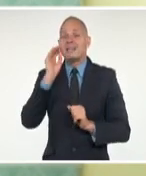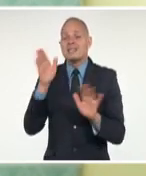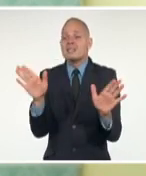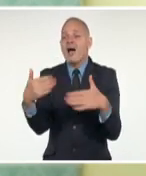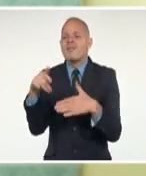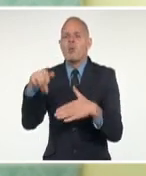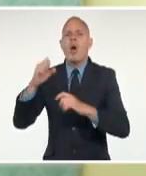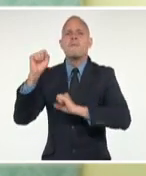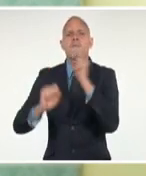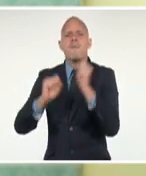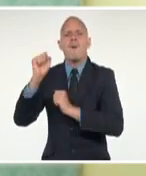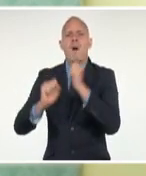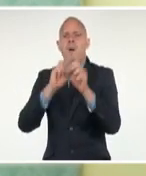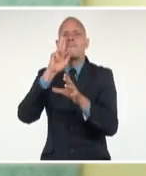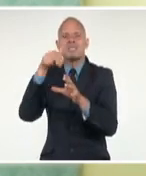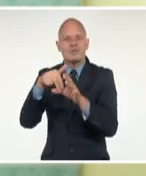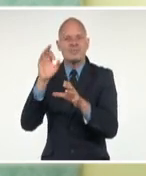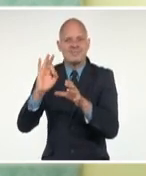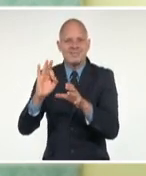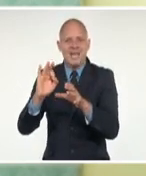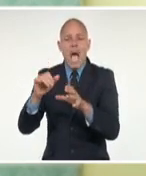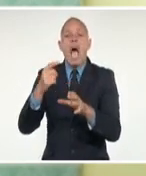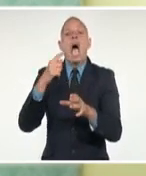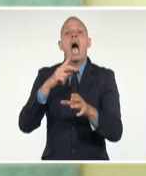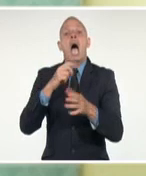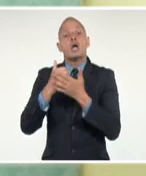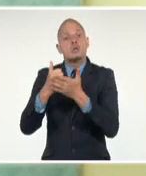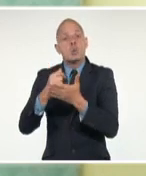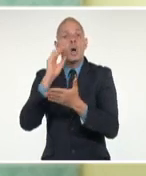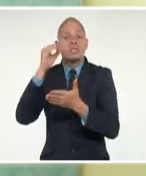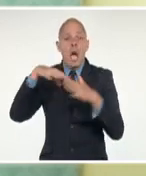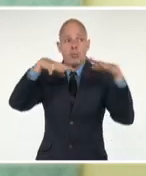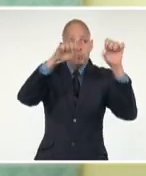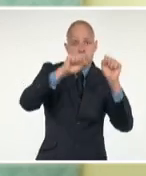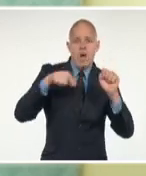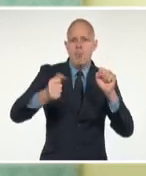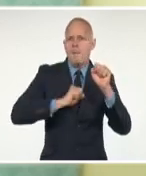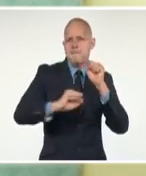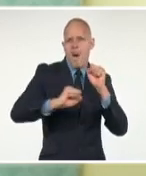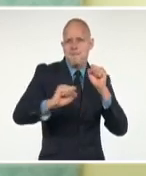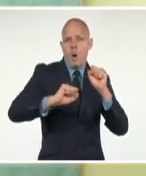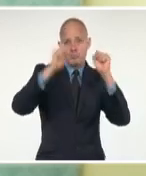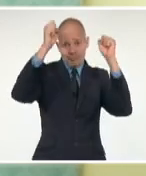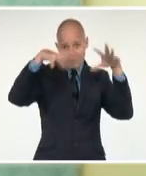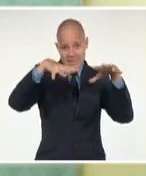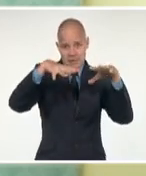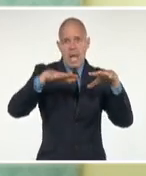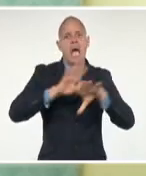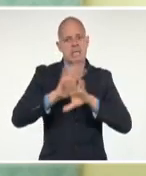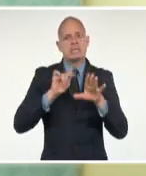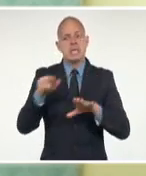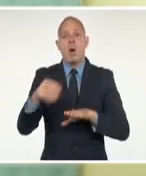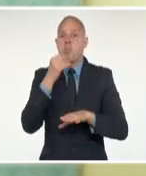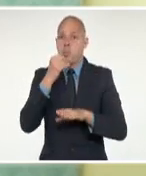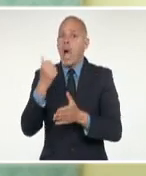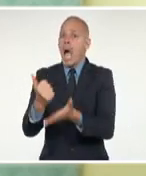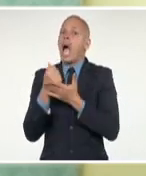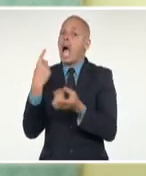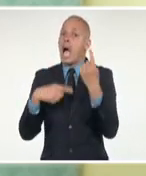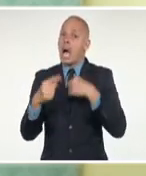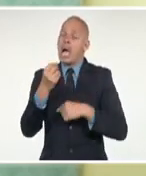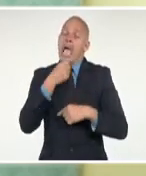capacidad de combustible para garantizar una cobertura de hasta 5 días acá en la empresa para el caso de que ocurra